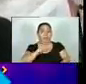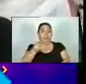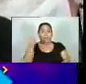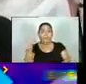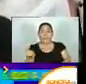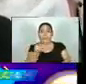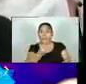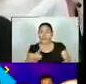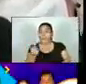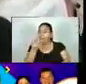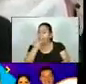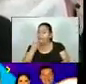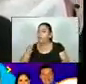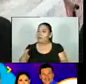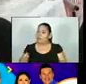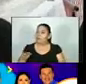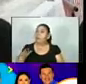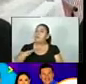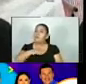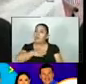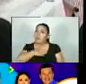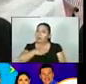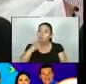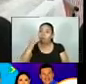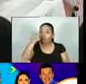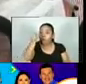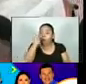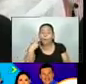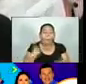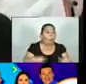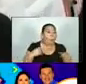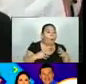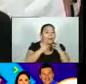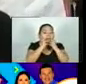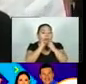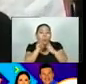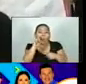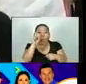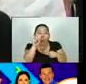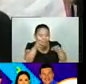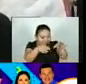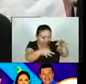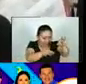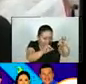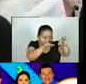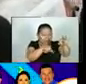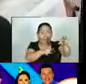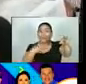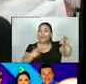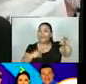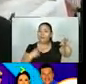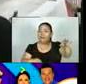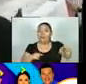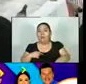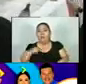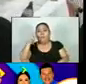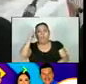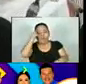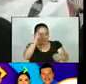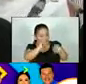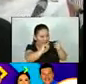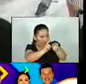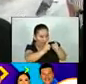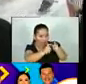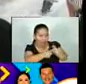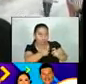verdaderamente, pues hay un premio que es bueno, jugoso, un pedacito que es jugoso, tratan la manera de alterar